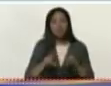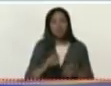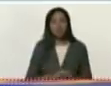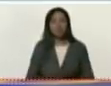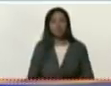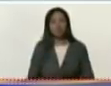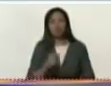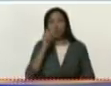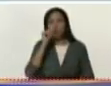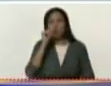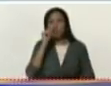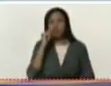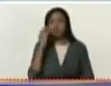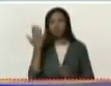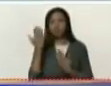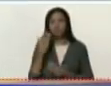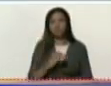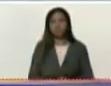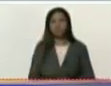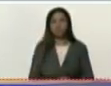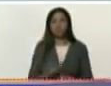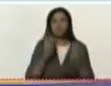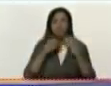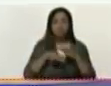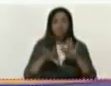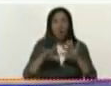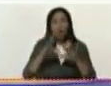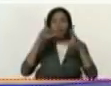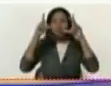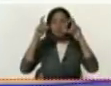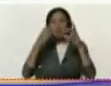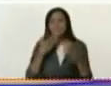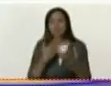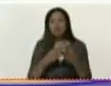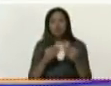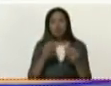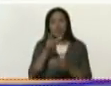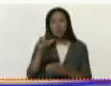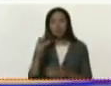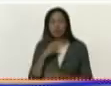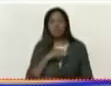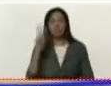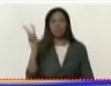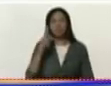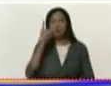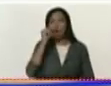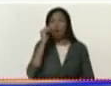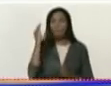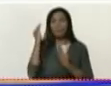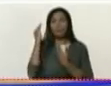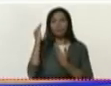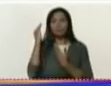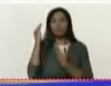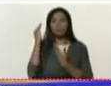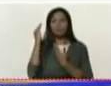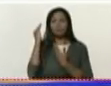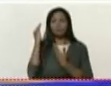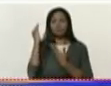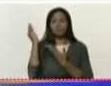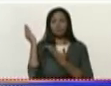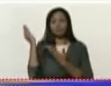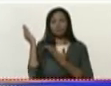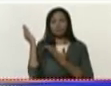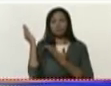Señor ministro Reverol, difunda esta fotografía y le pido a todos los vecinos de Venezuela, este señor quería bañar en sangre la Navidad de